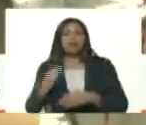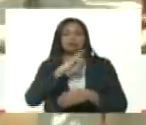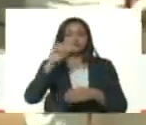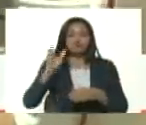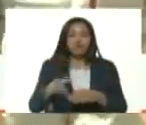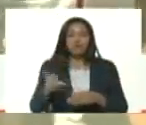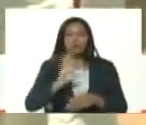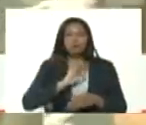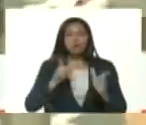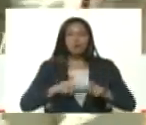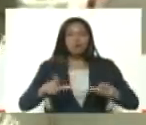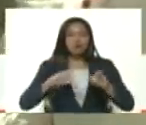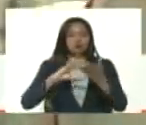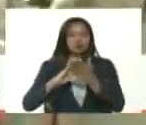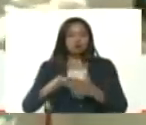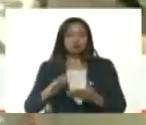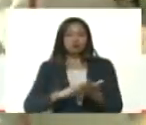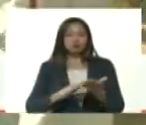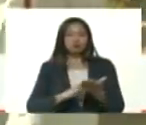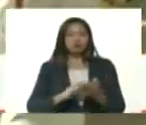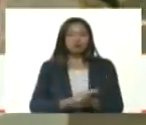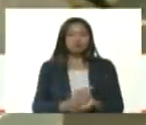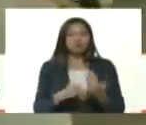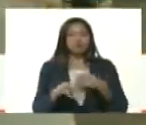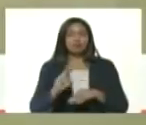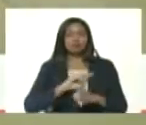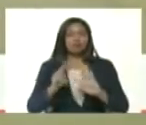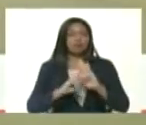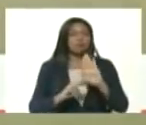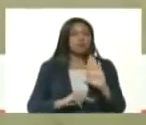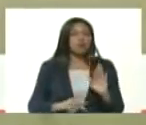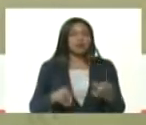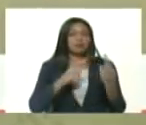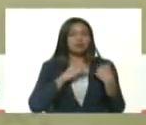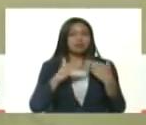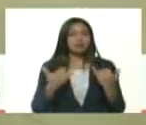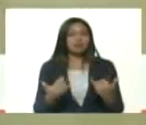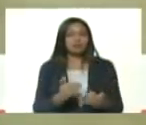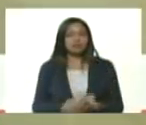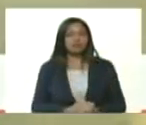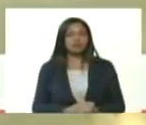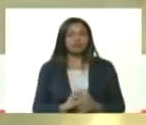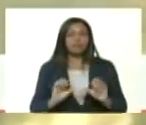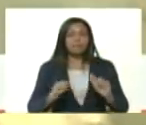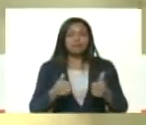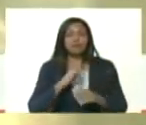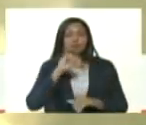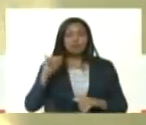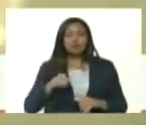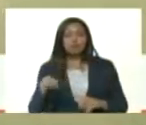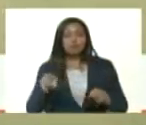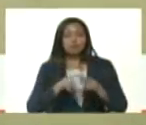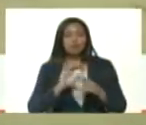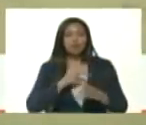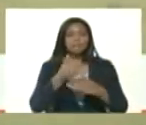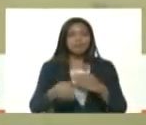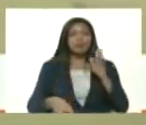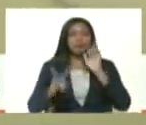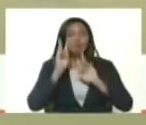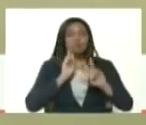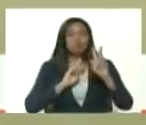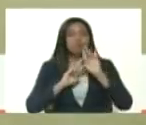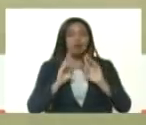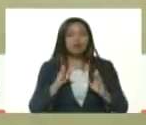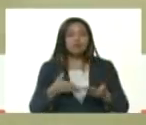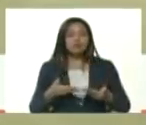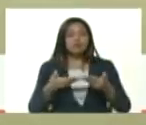zulianos espacios rescatados como este. Así que nosotros, cumpliendo la tarea, camarada presidente, iniciamos en el Zulia el plan de desinfección y quiero